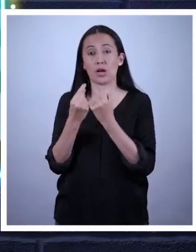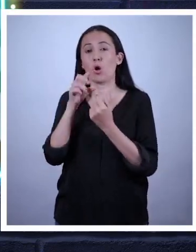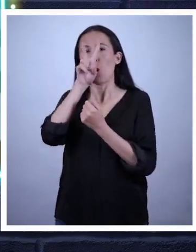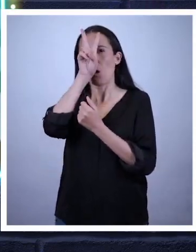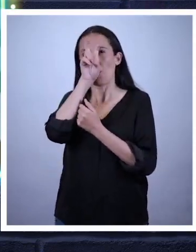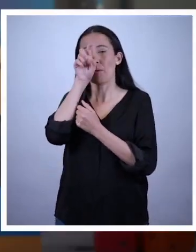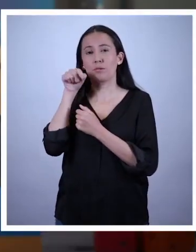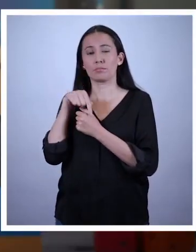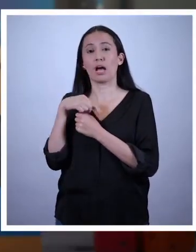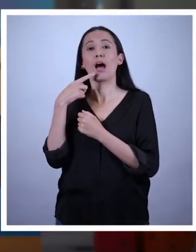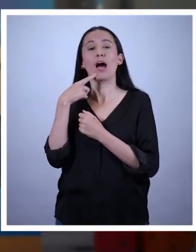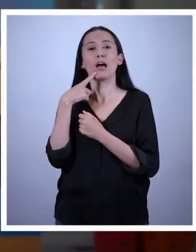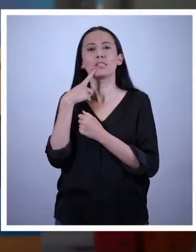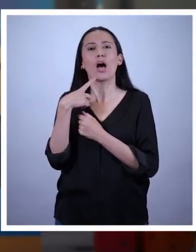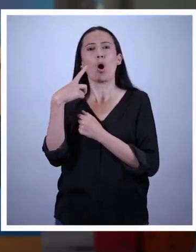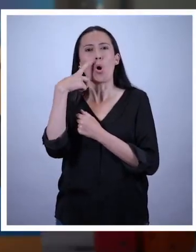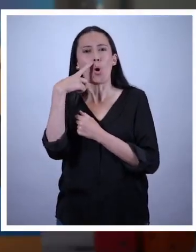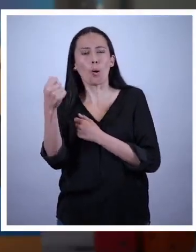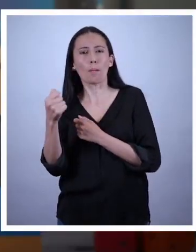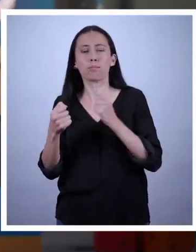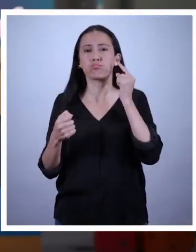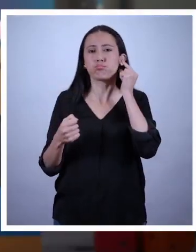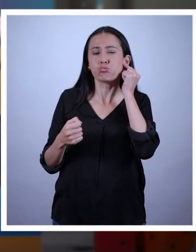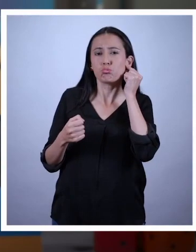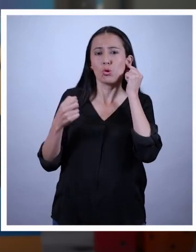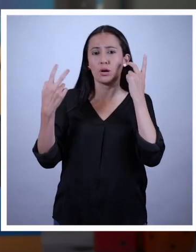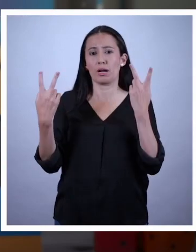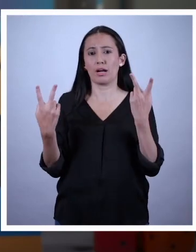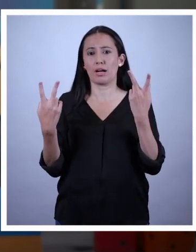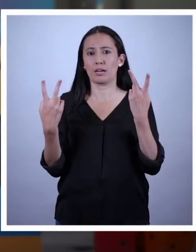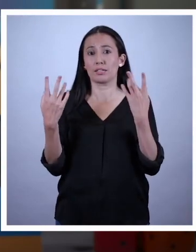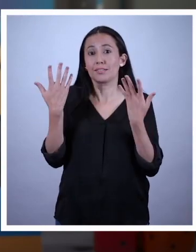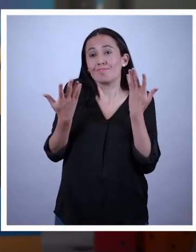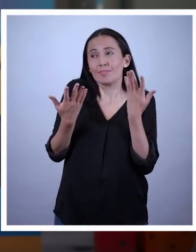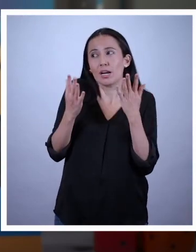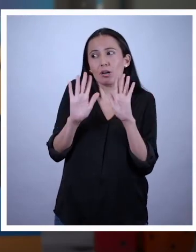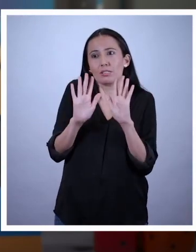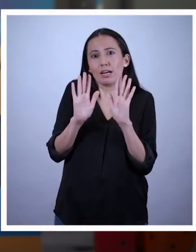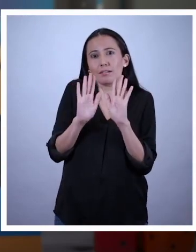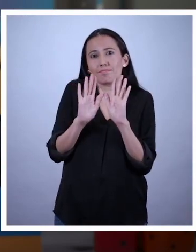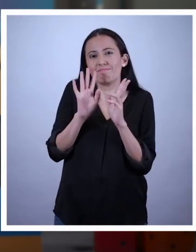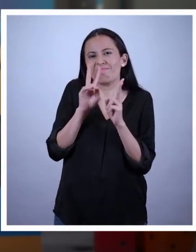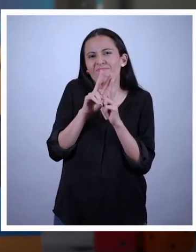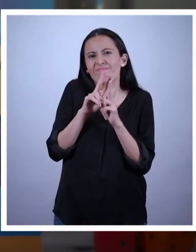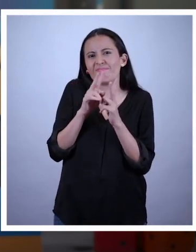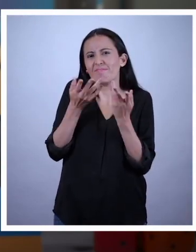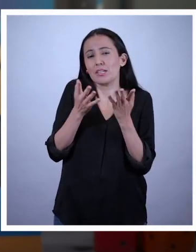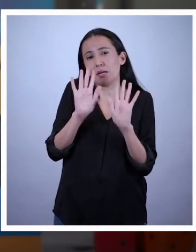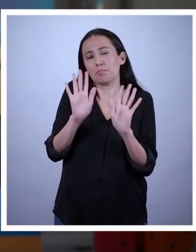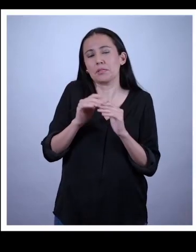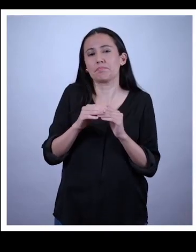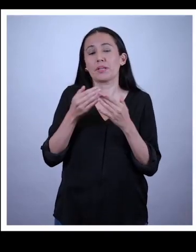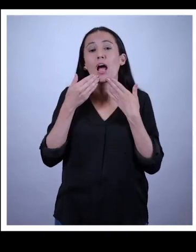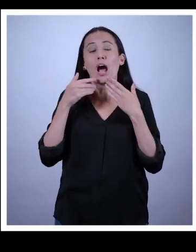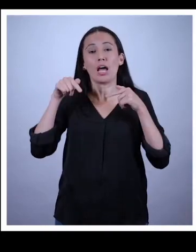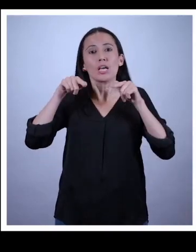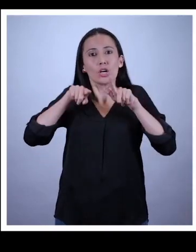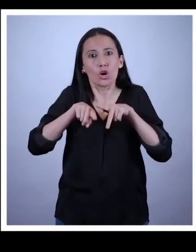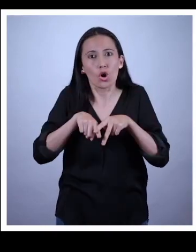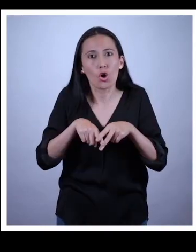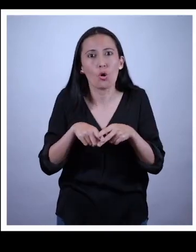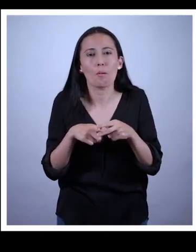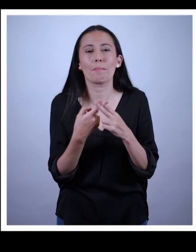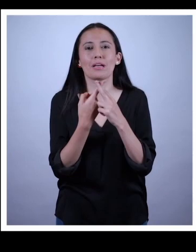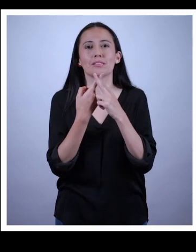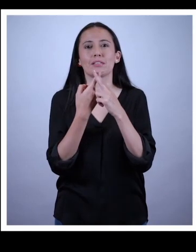Bueno, de esta camada, este macho y esta hembra se pusieron a hacer cosas de conejos.